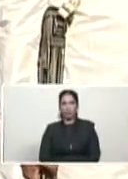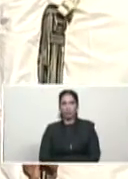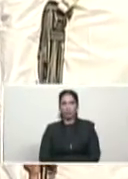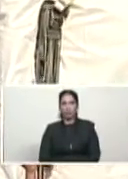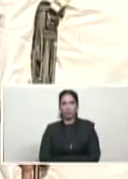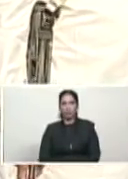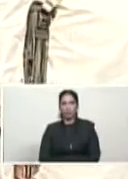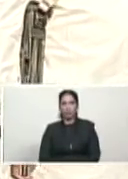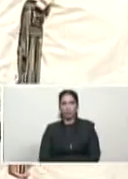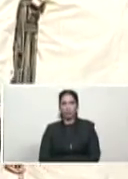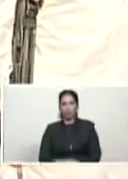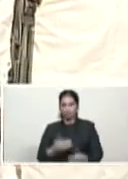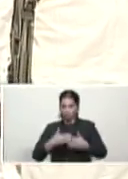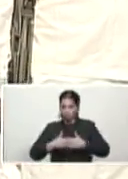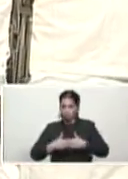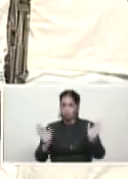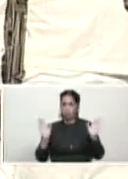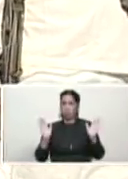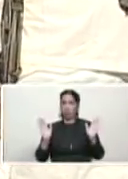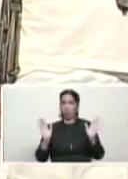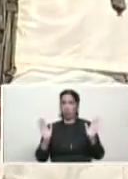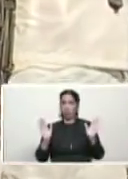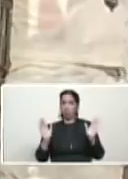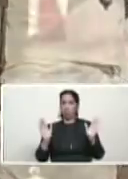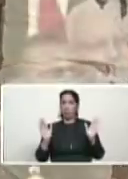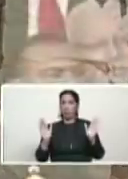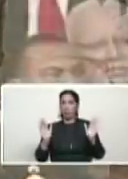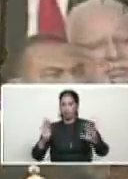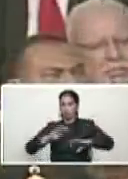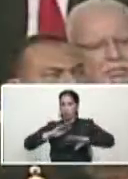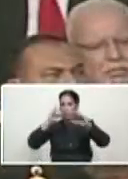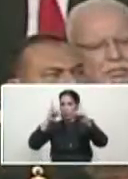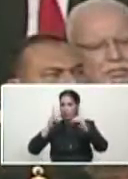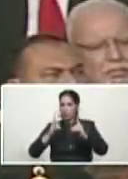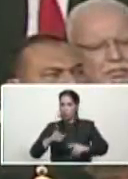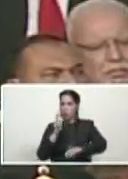Y nos permitió tomar decisiones en tiempo real,